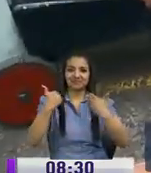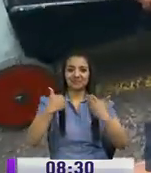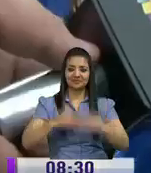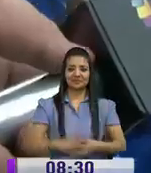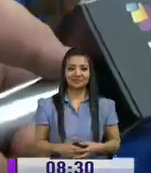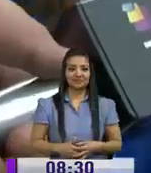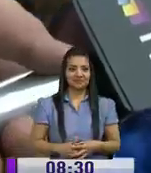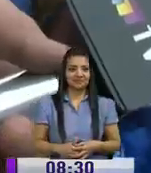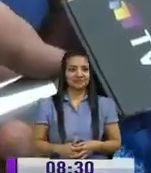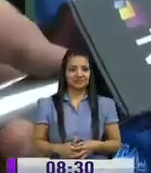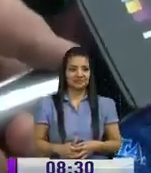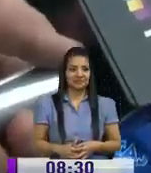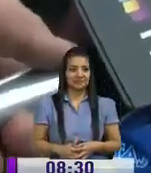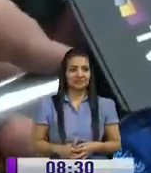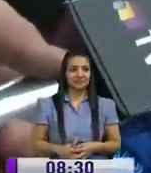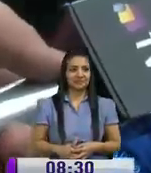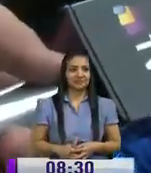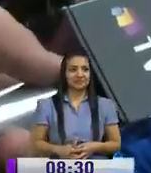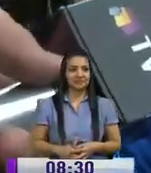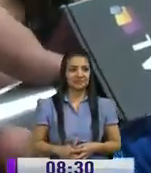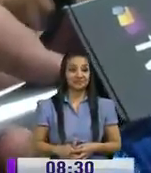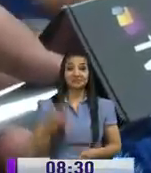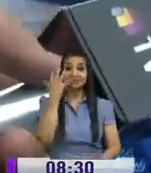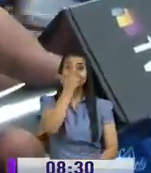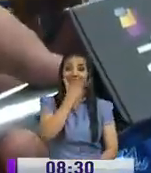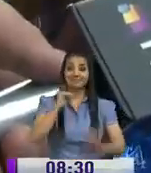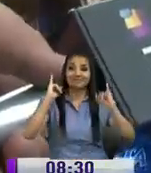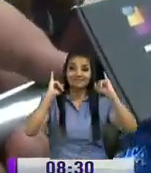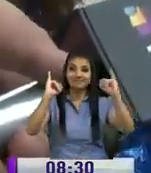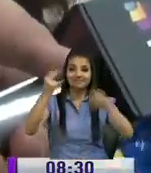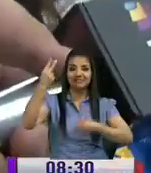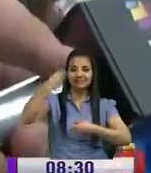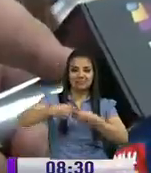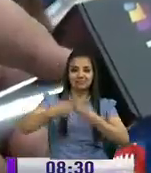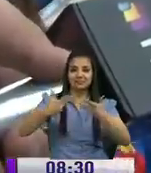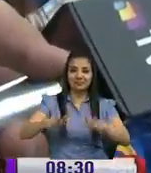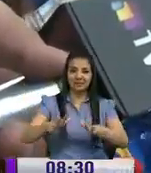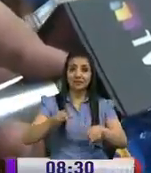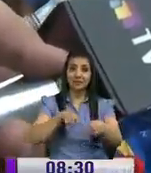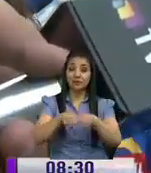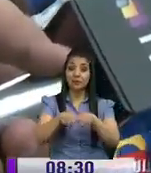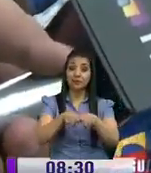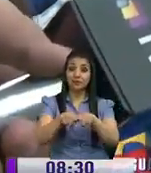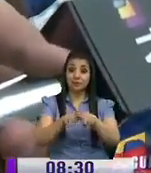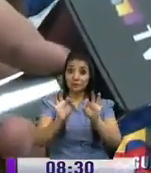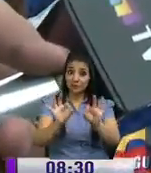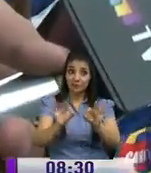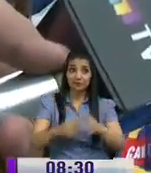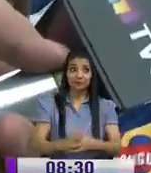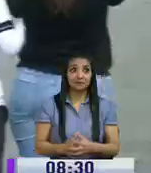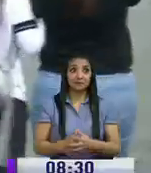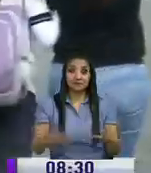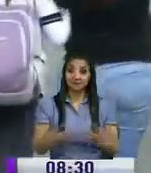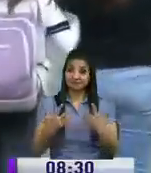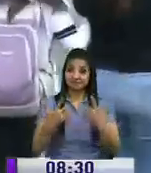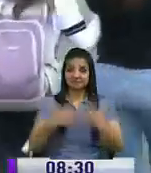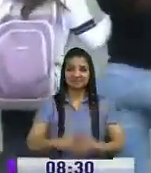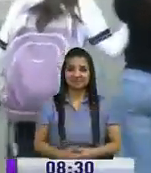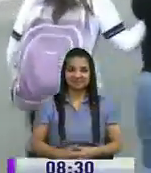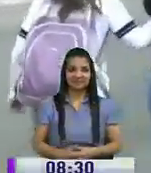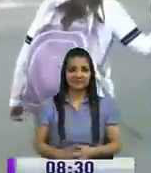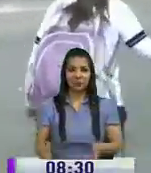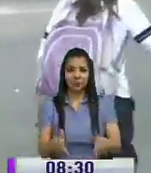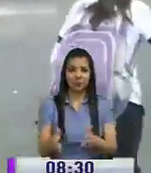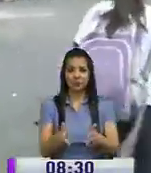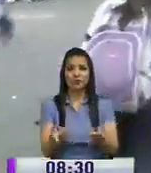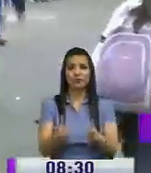ganado. Porque, bueno, para mí se vio muy divertido participar en esto y ser un concurso bueno de animal. Y en el trayecto no